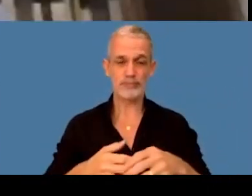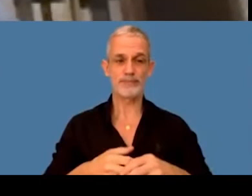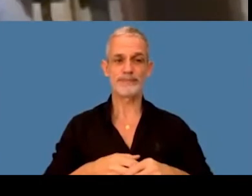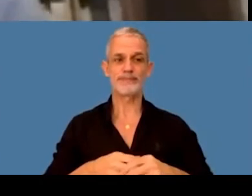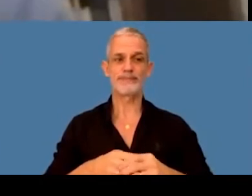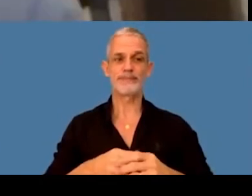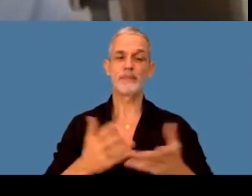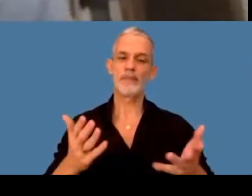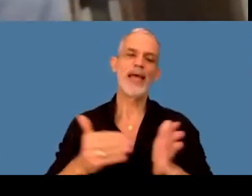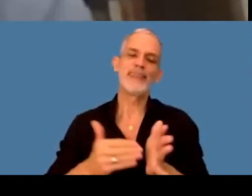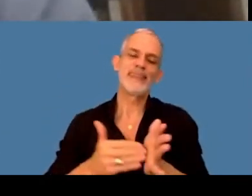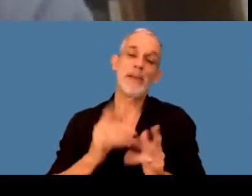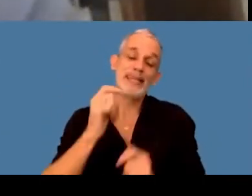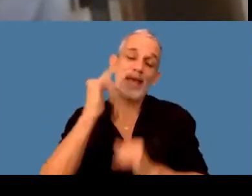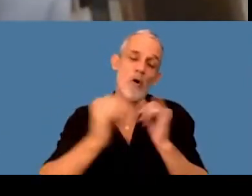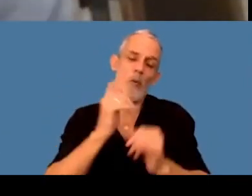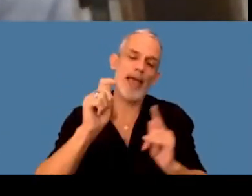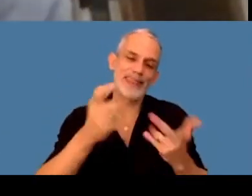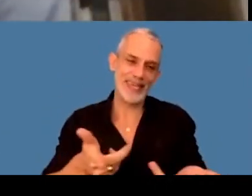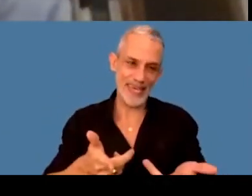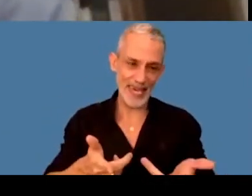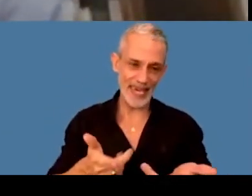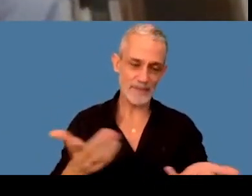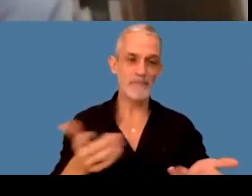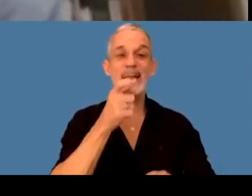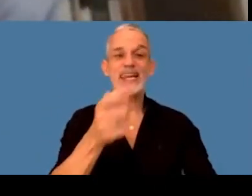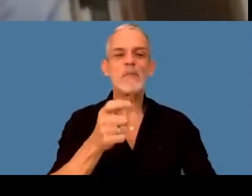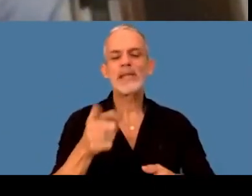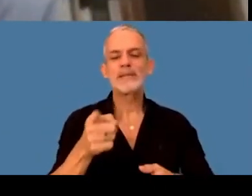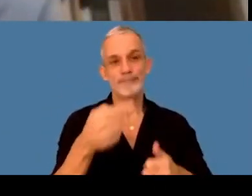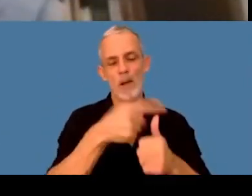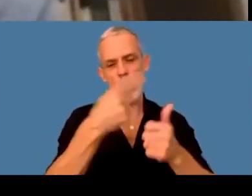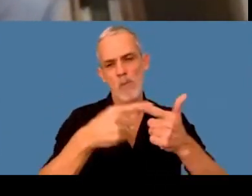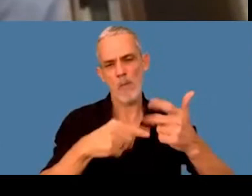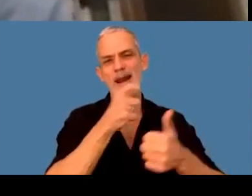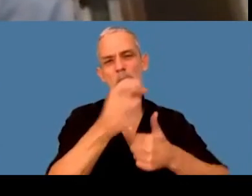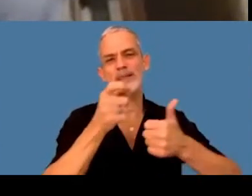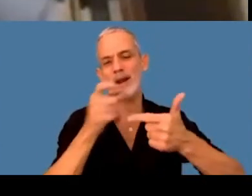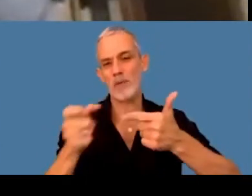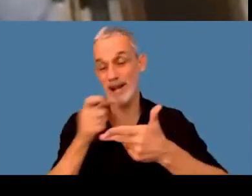Bueno, depende de quién te lo cuente. Ajá. Las respuestas a eso son varias.